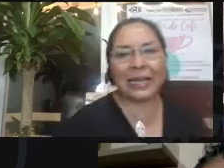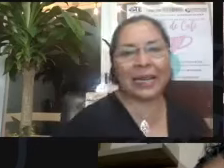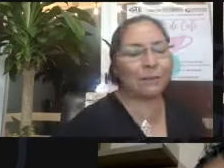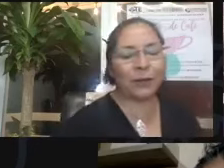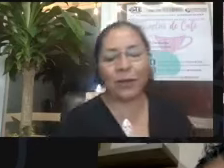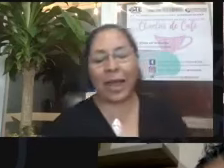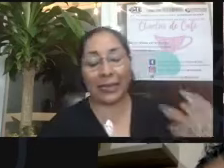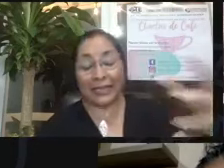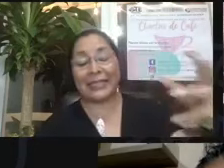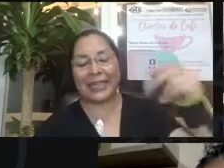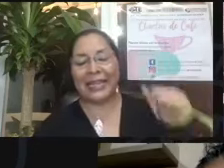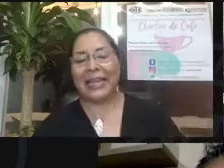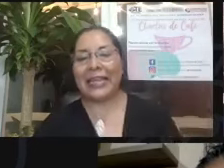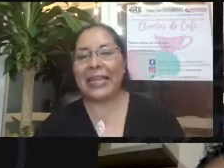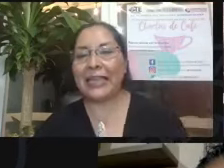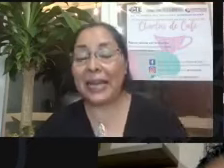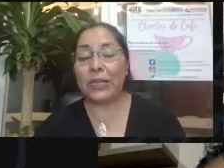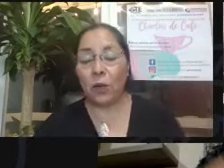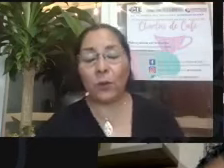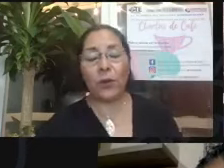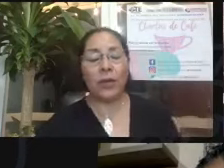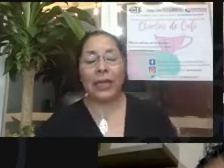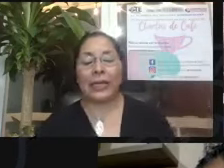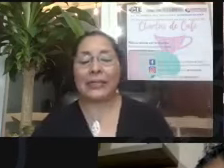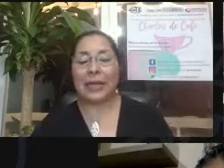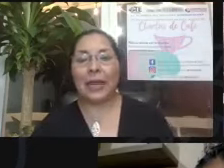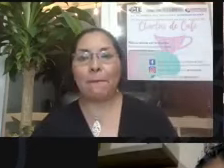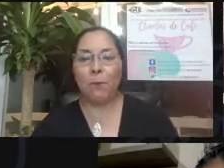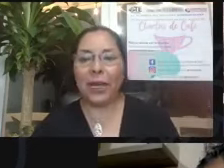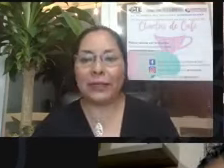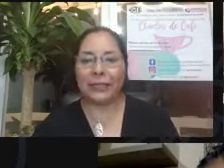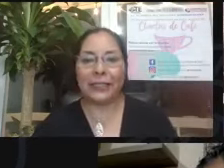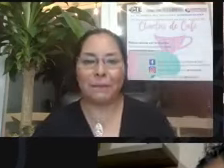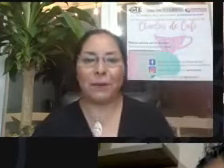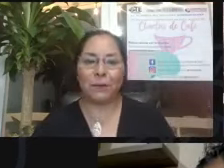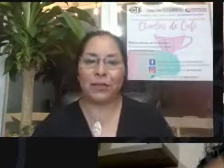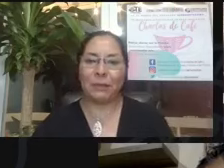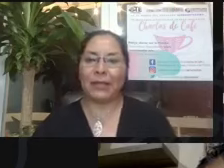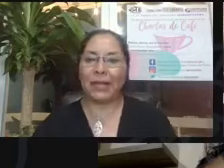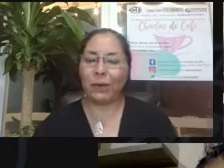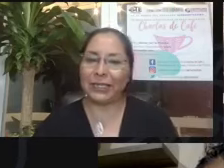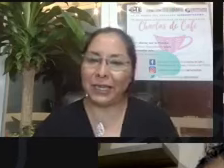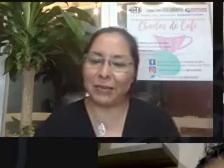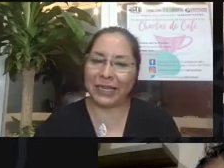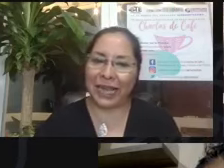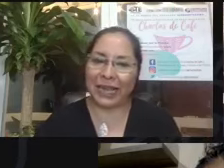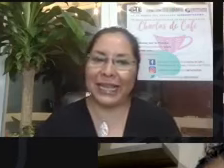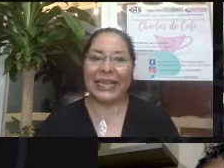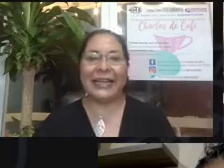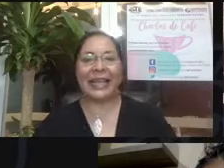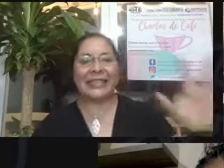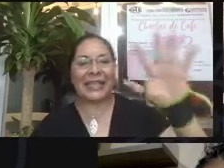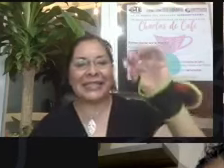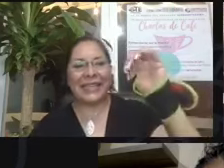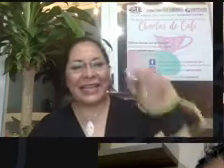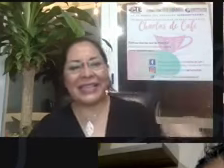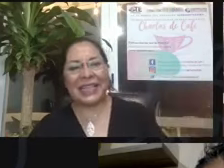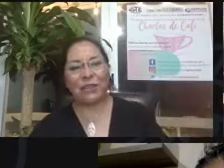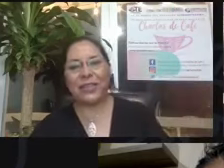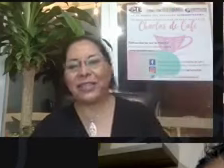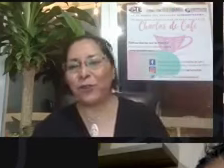Eli y a, perdón, a Cristi y a Dali Lobo, que están muy atentas siempre como intérprete de lengua de señas mexicana.